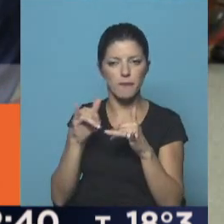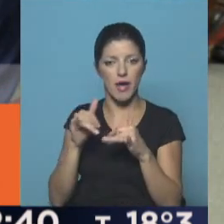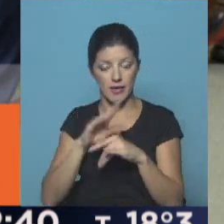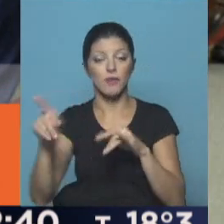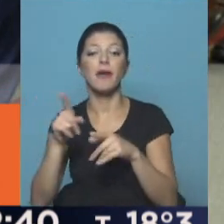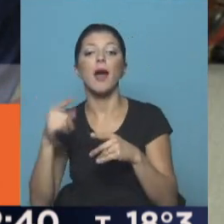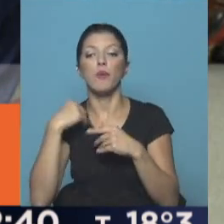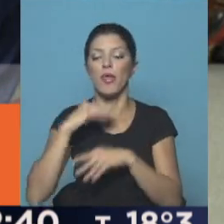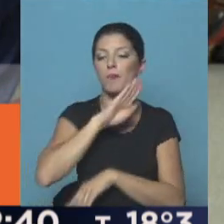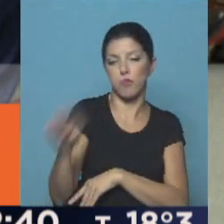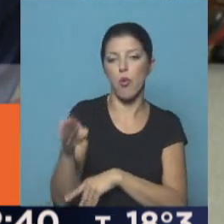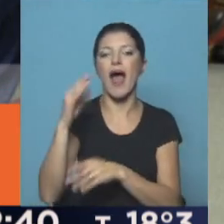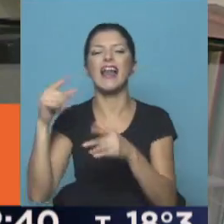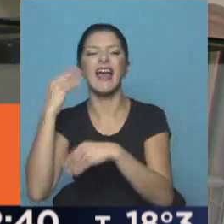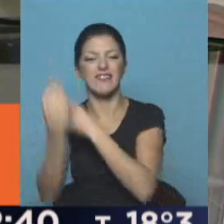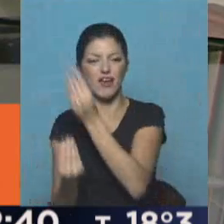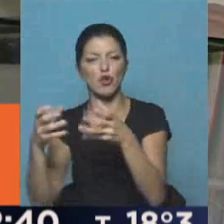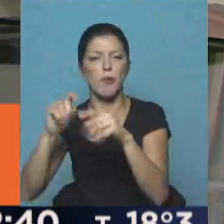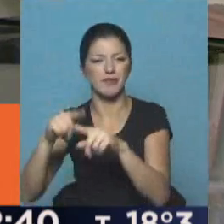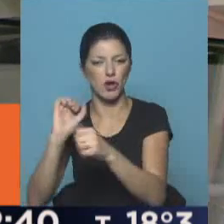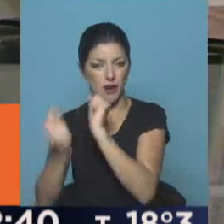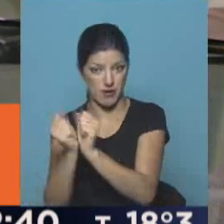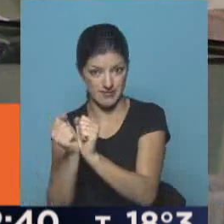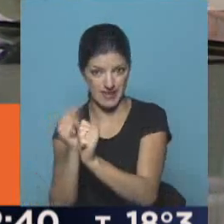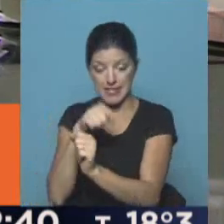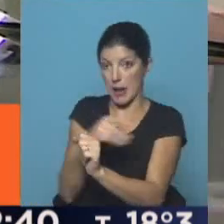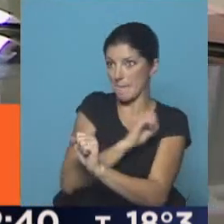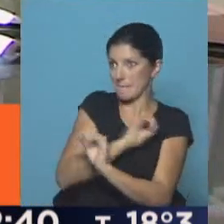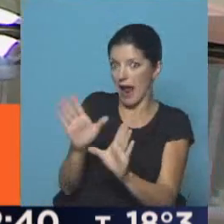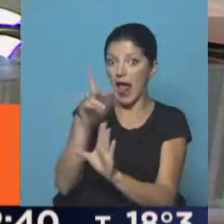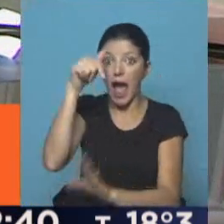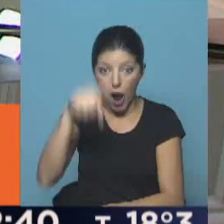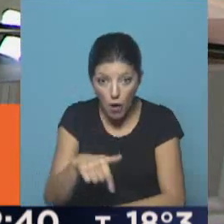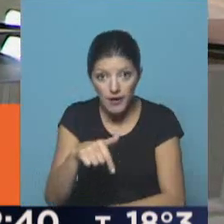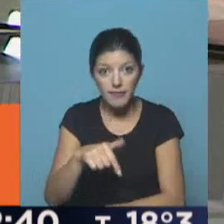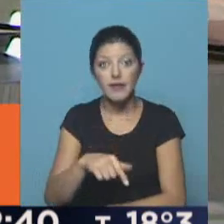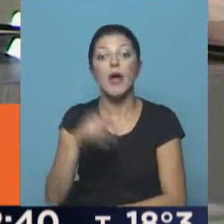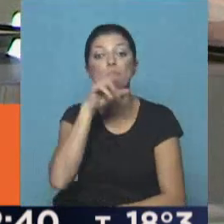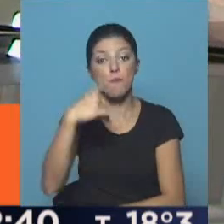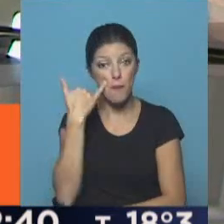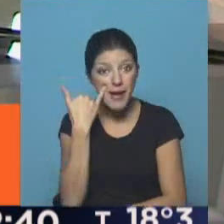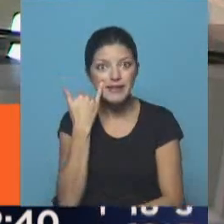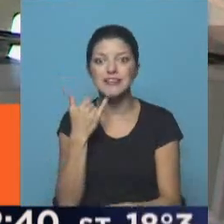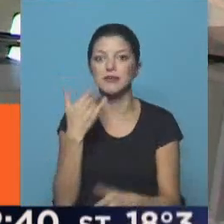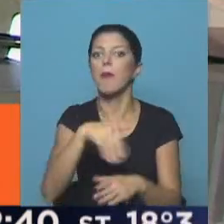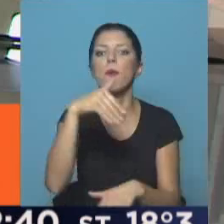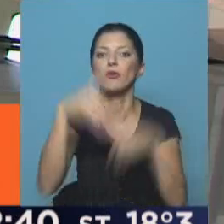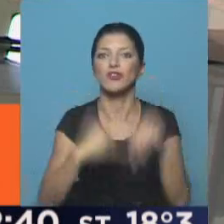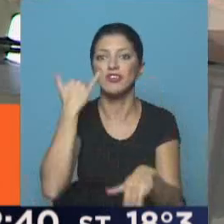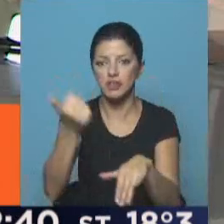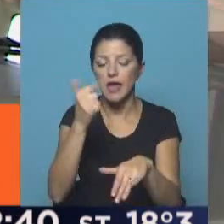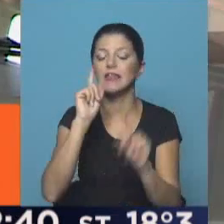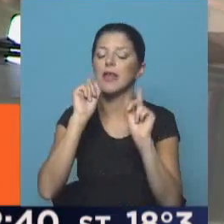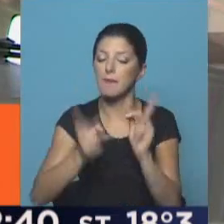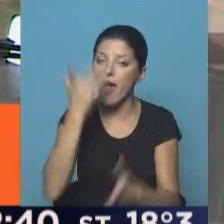laborista. Exactamente, el candidato laborista. Le salió mal. Ahora le sale mal también las elecciones anticipadas. Es decir, estamos viviendo tiempos